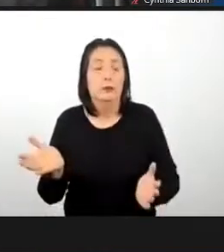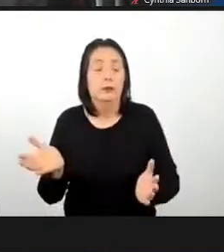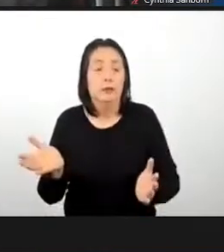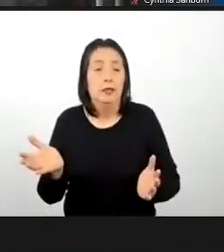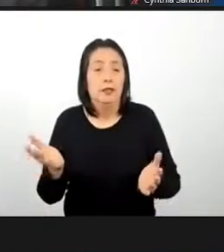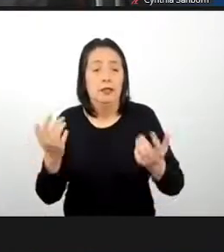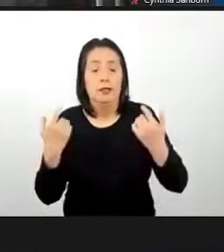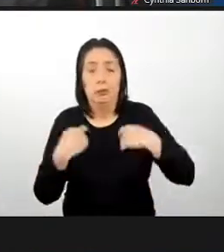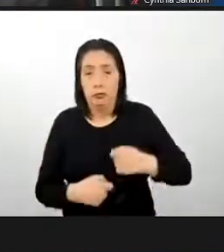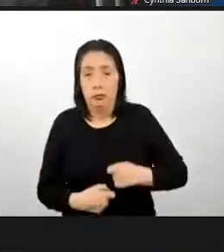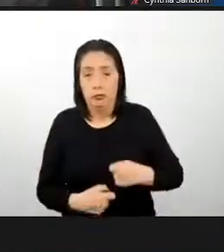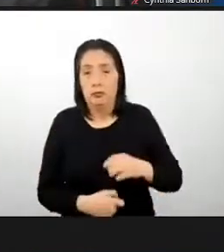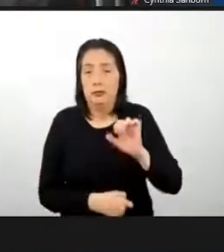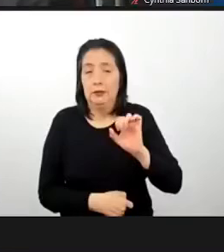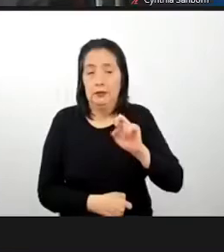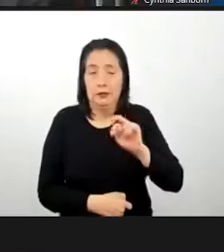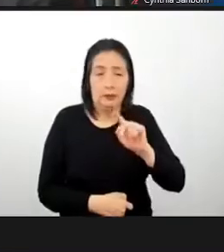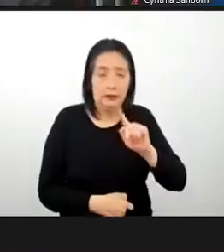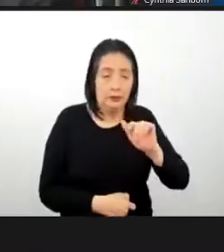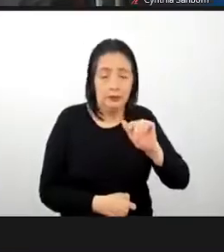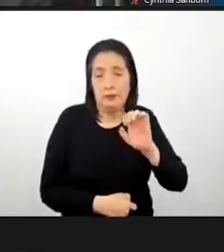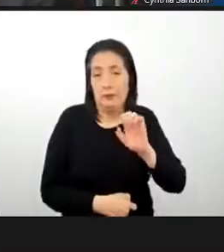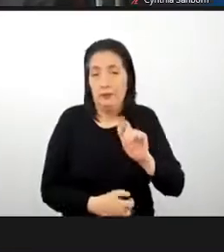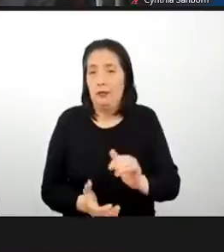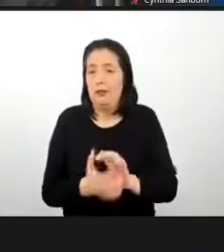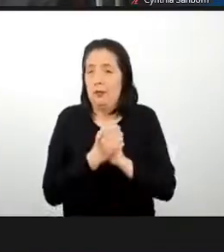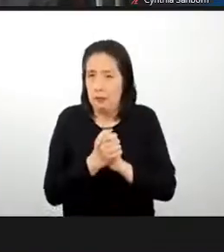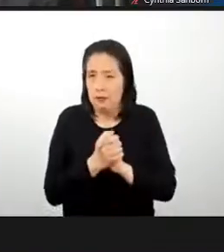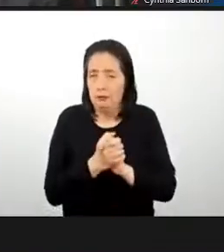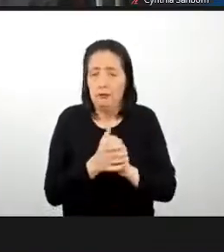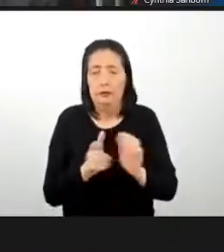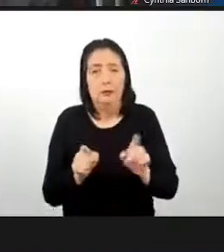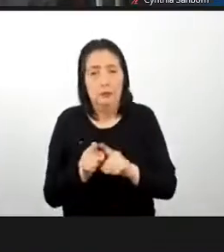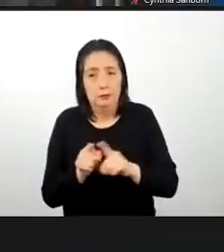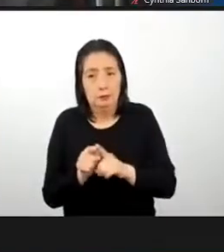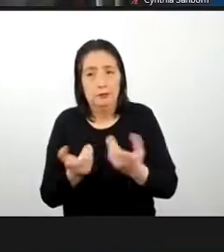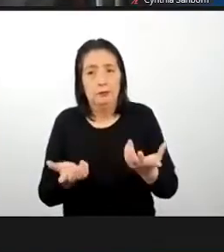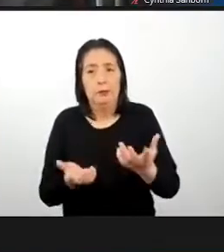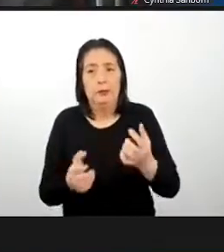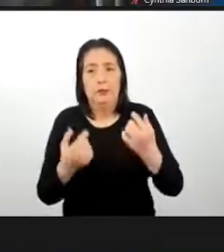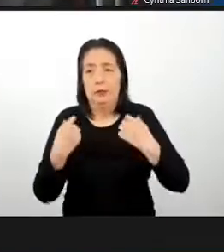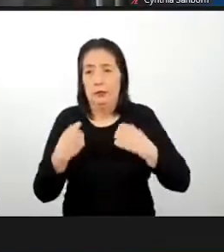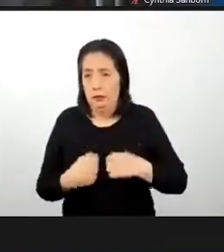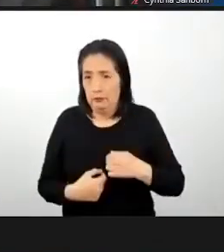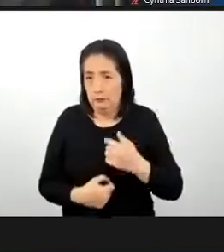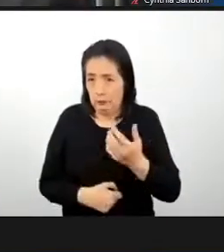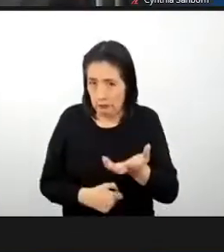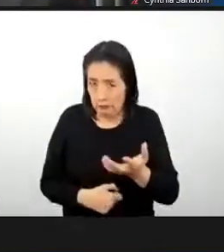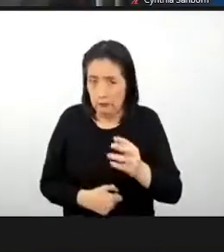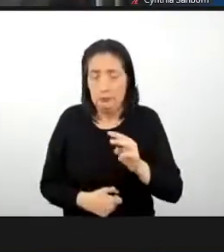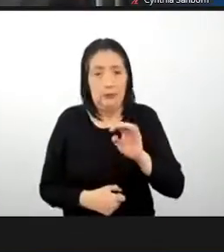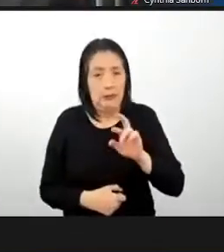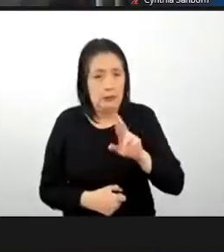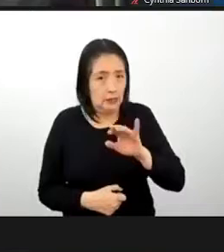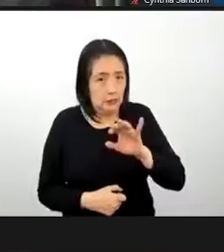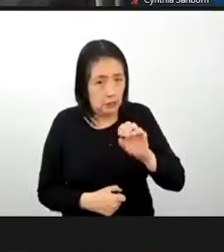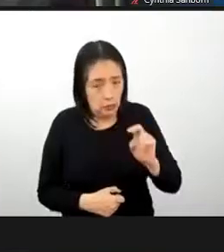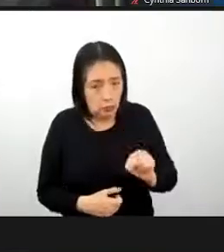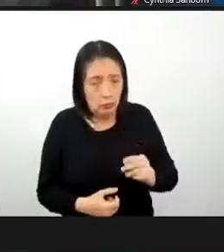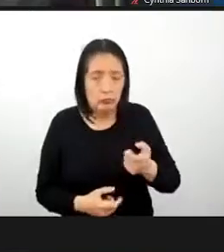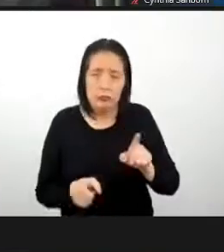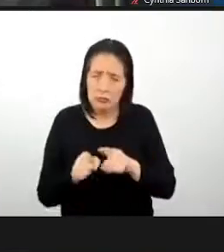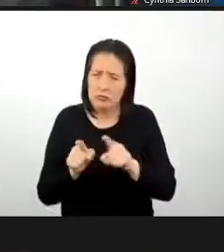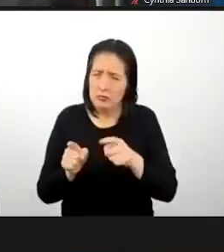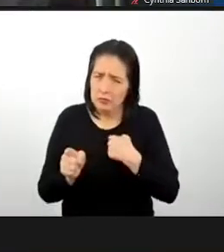Santisteban, gran amigo, y a la doctora Merino. Me parece que yo también me pegué un